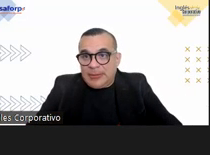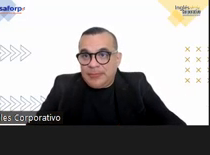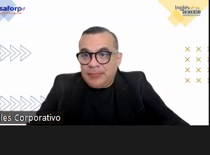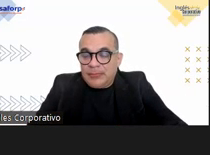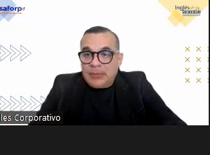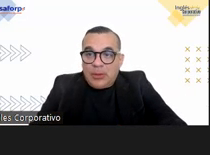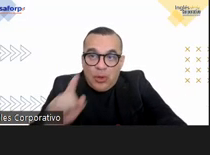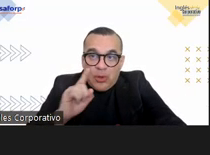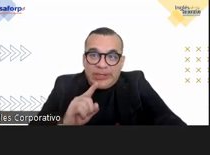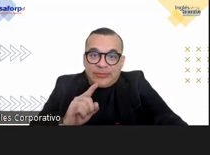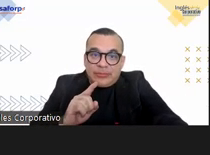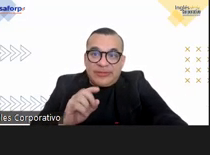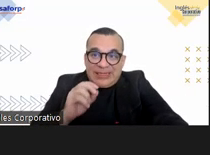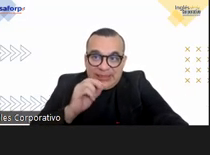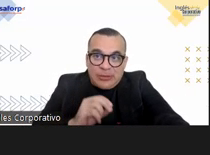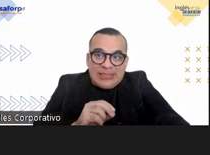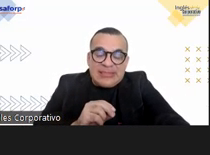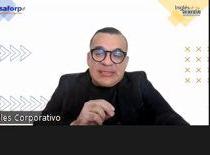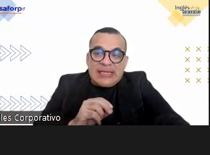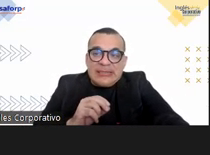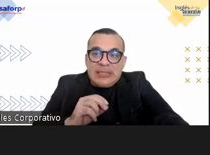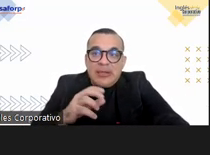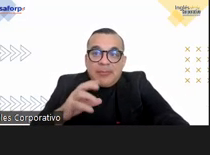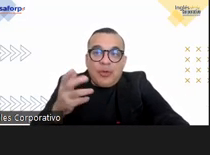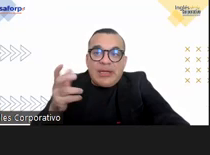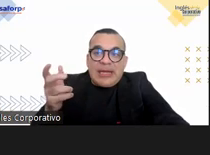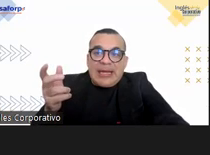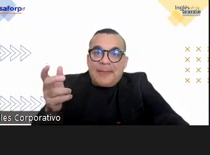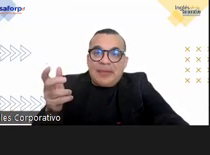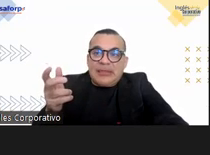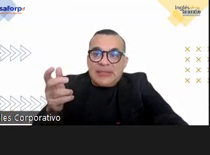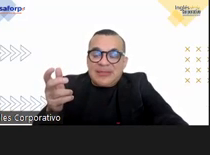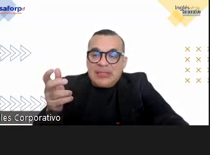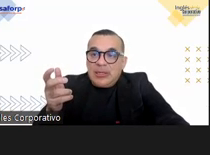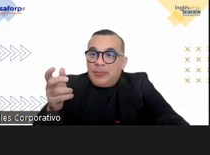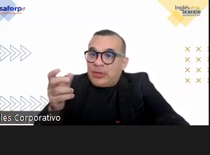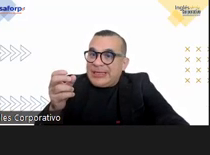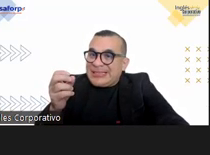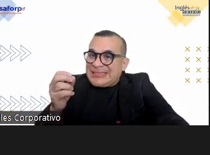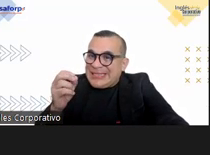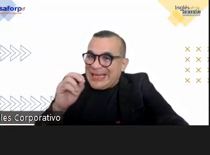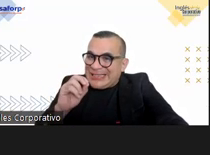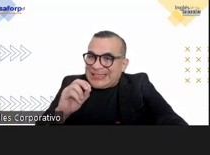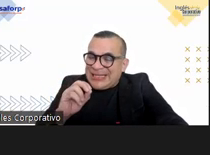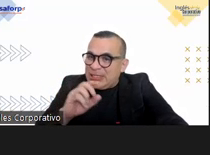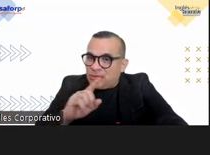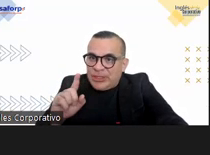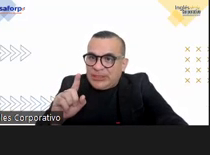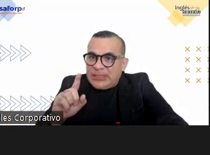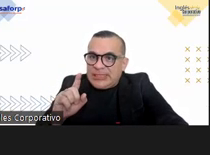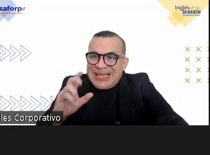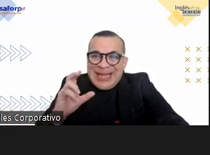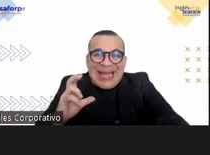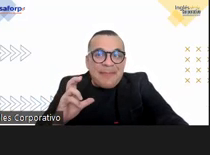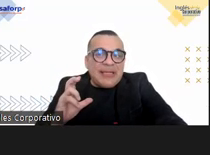que tiene. Ojo con esto, si entiendo las necesidades, puedo manejar las expectativas, porque si las necesidades no